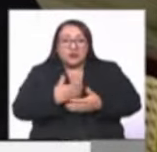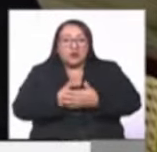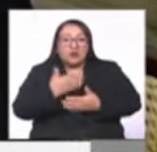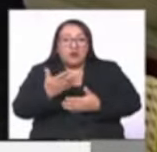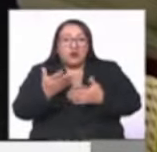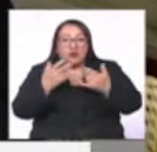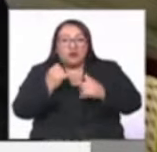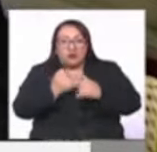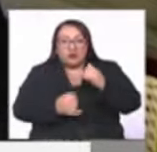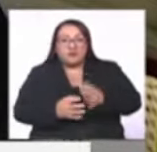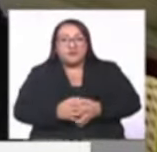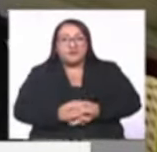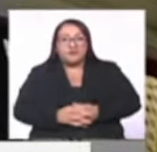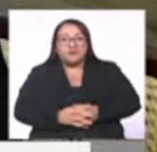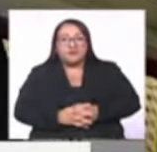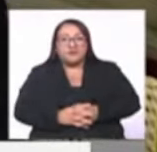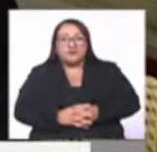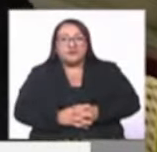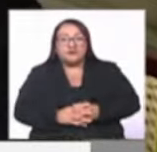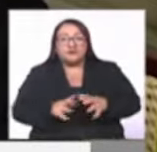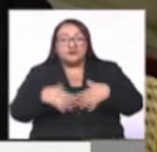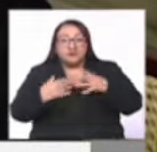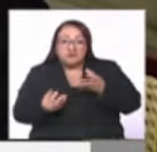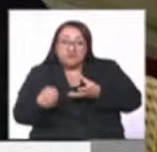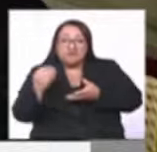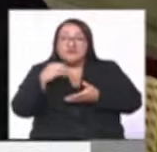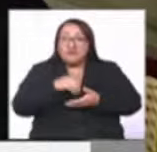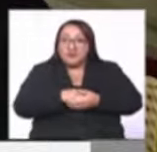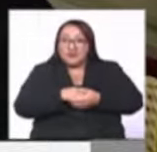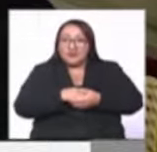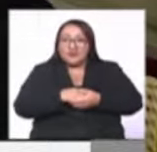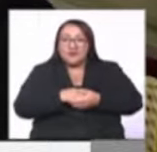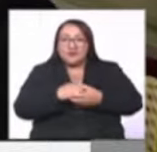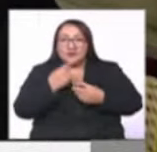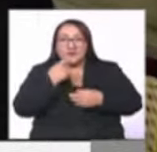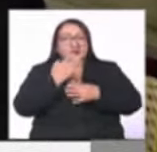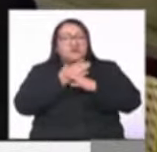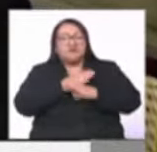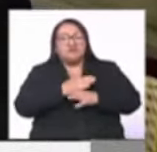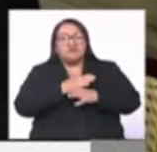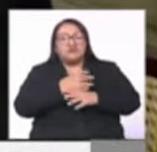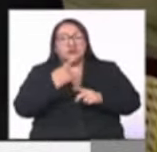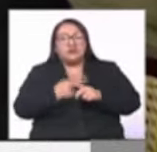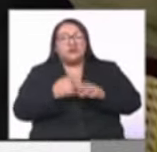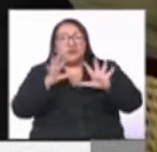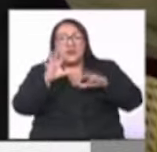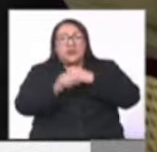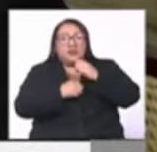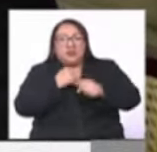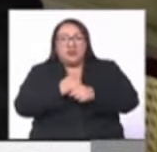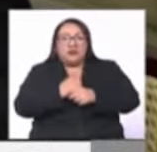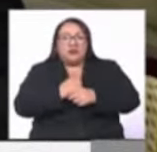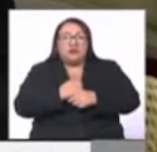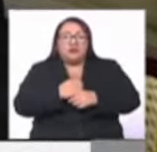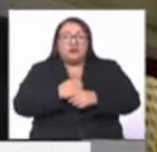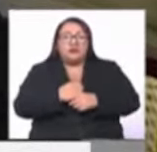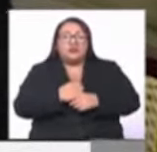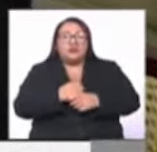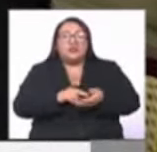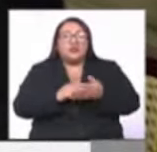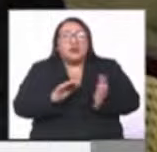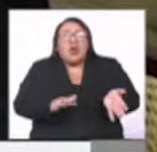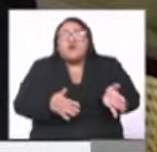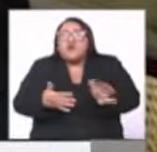el informe final es sancionar con una inhabilitación por 10 años Es una muerte